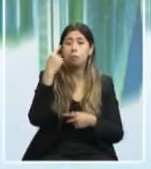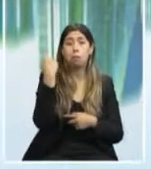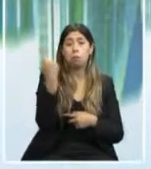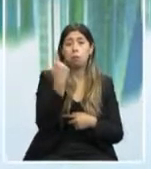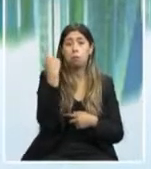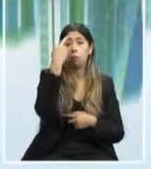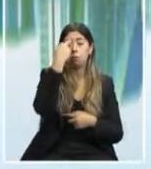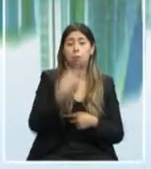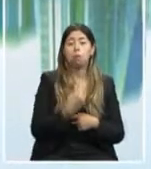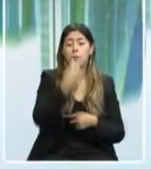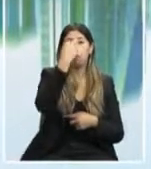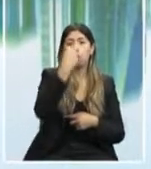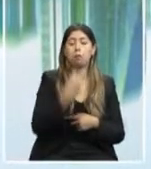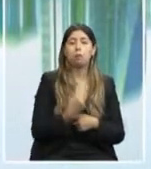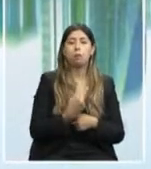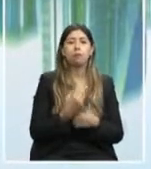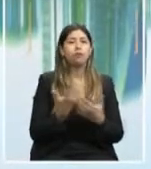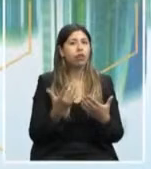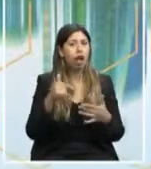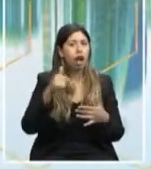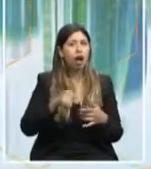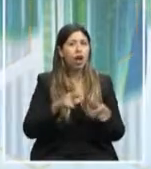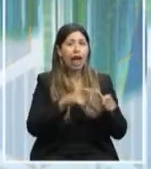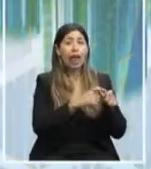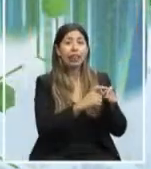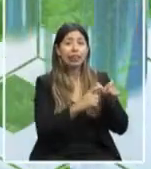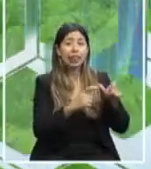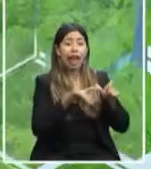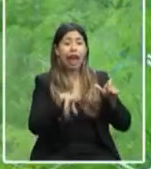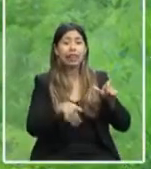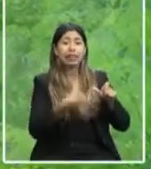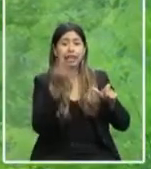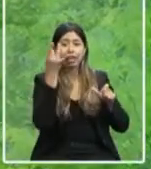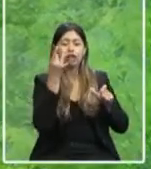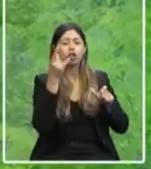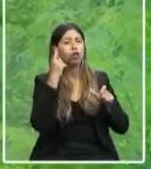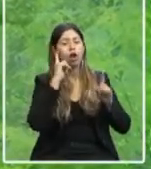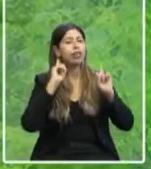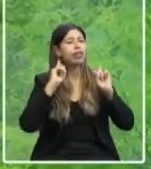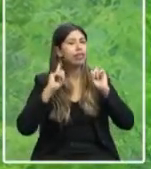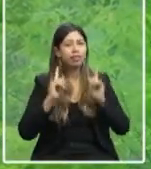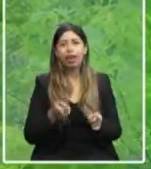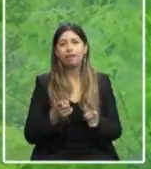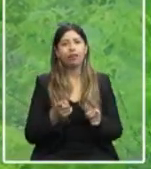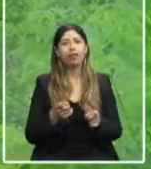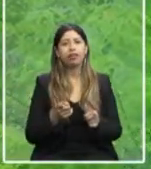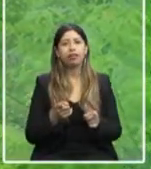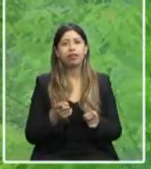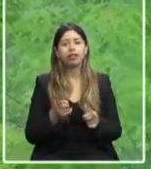es test de antígeno. Estamos en un momento que los test de antígeno tienen que ser clave para poder